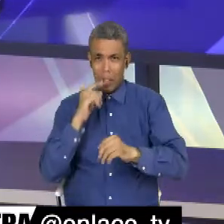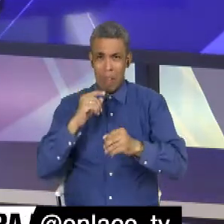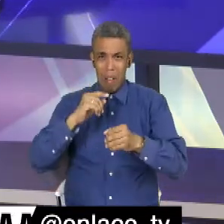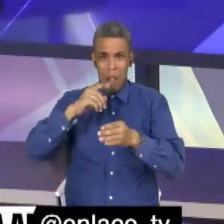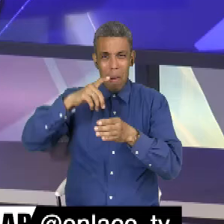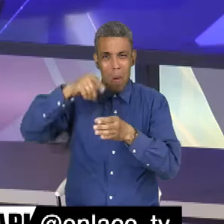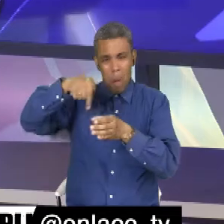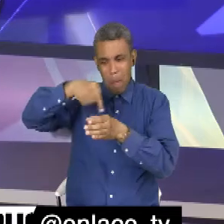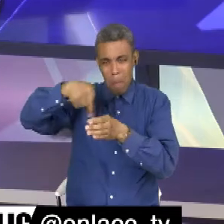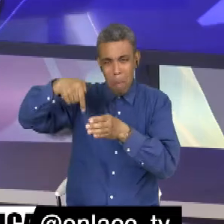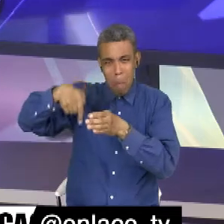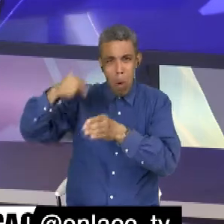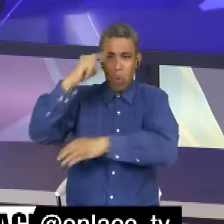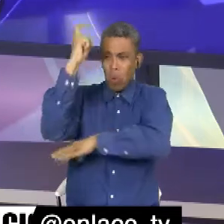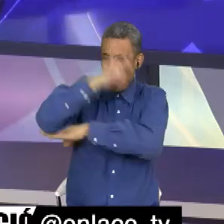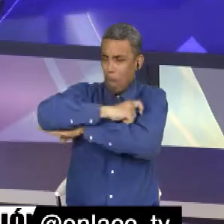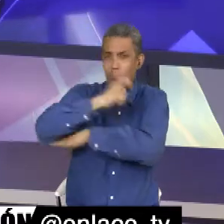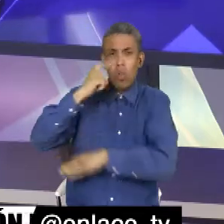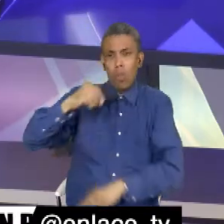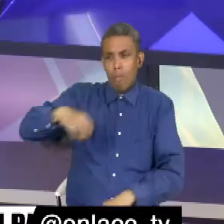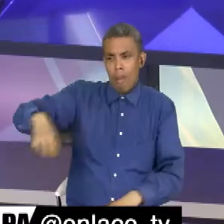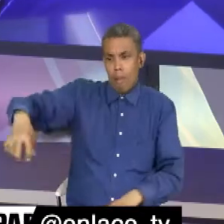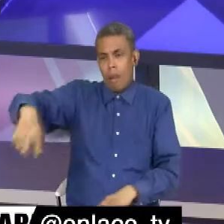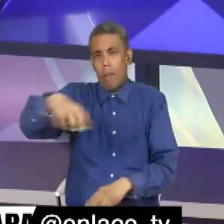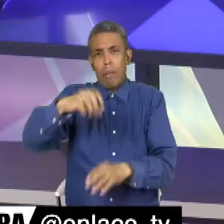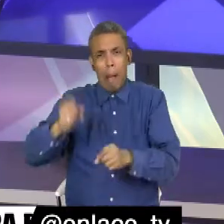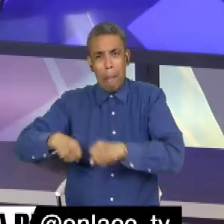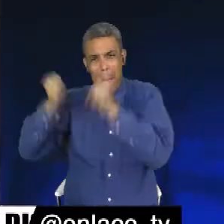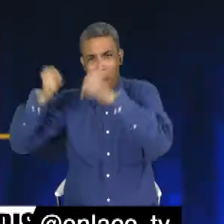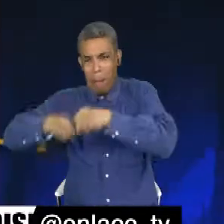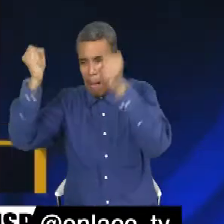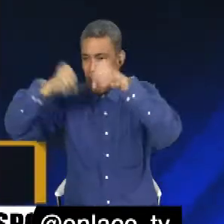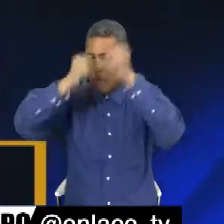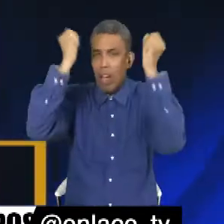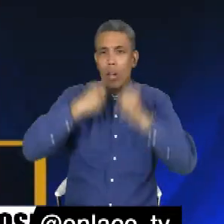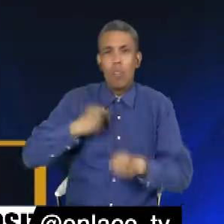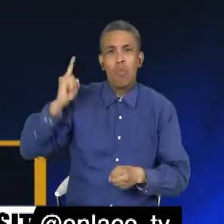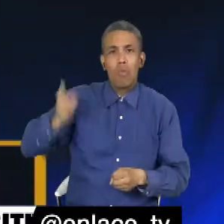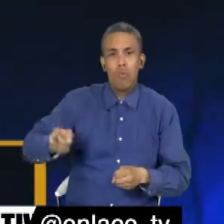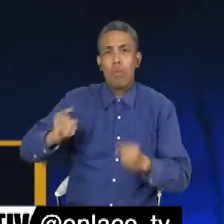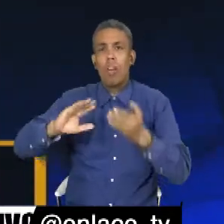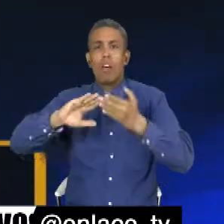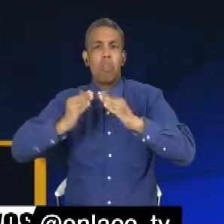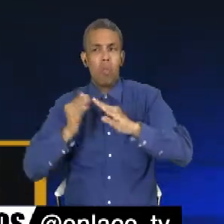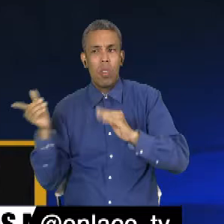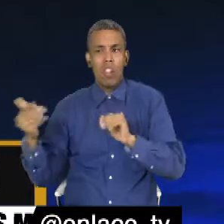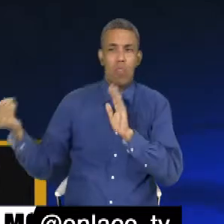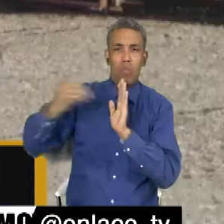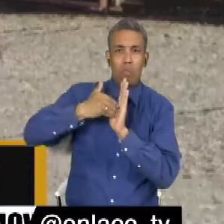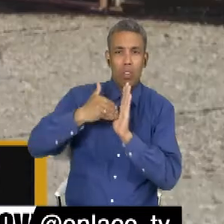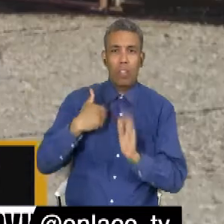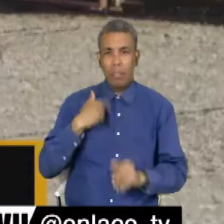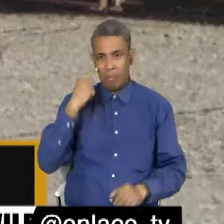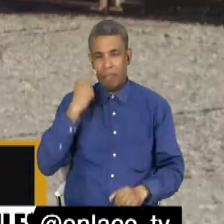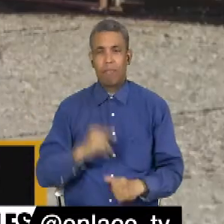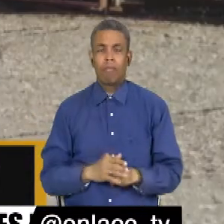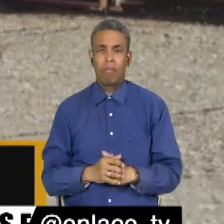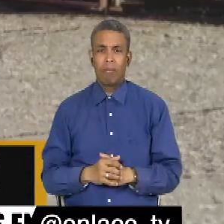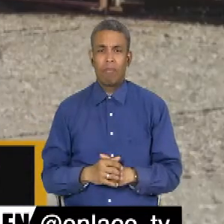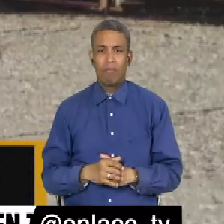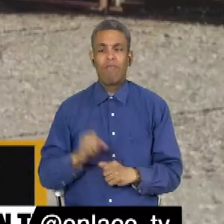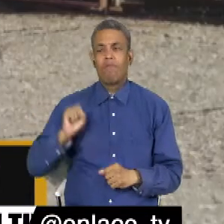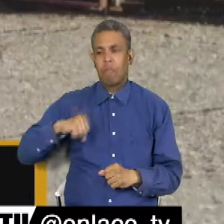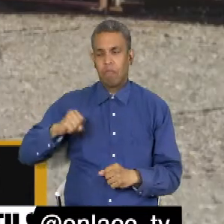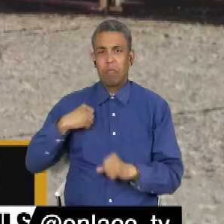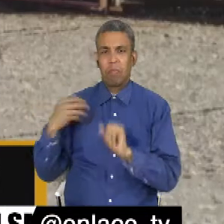las protestas que se adelantan en el corregimiento del centro. Ecopetrol denunció y rechazó las intimidaciones contra trabajadores, los sabotajes